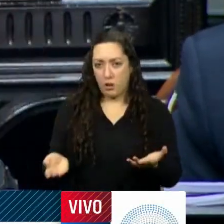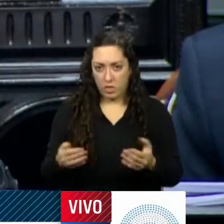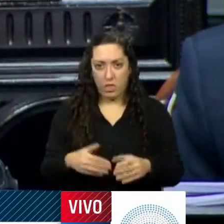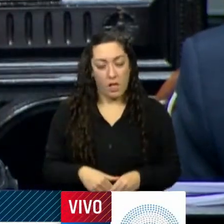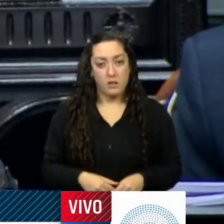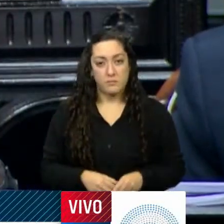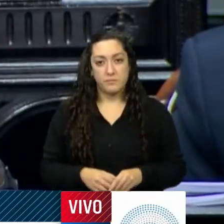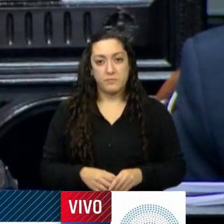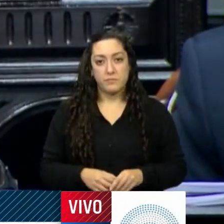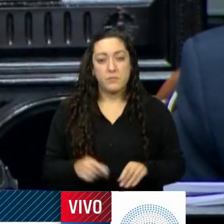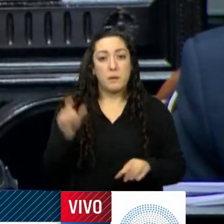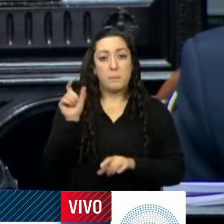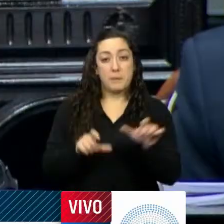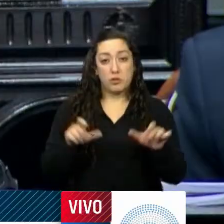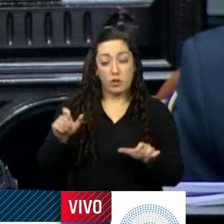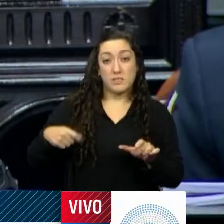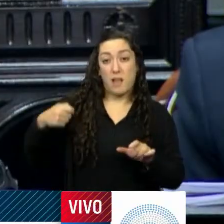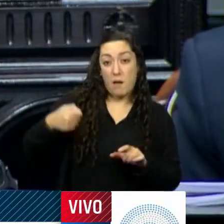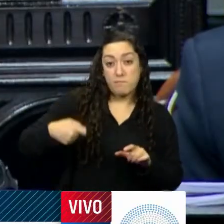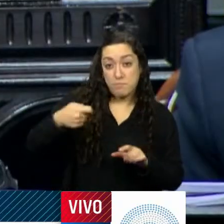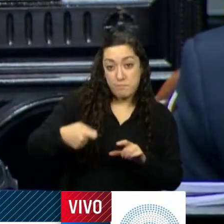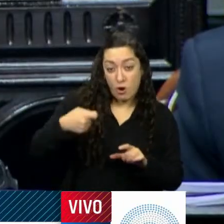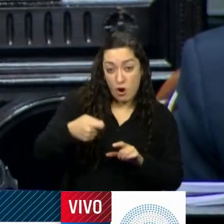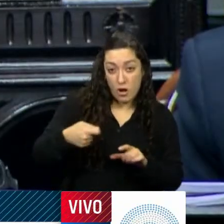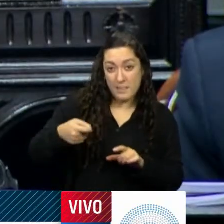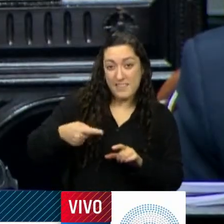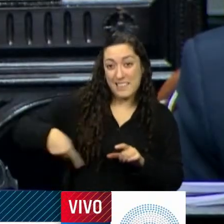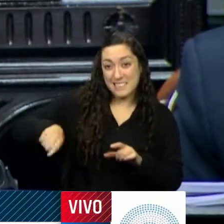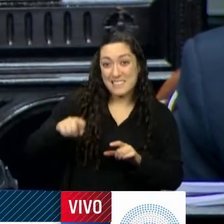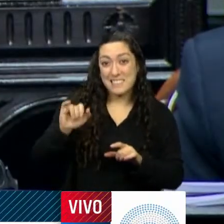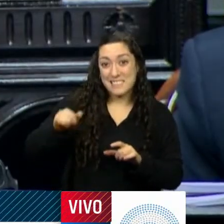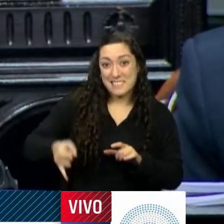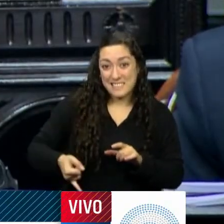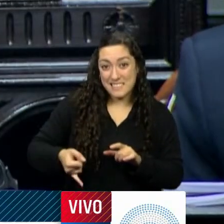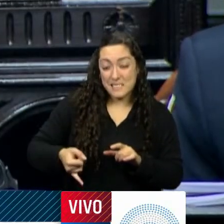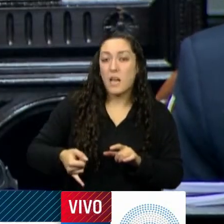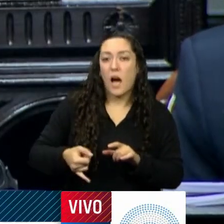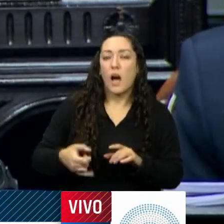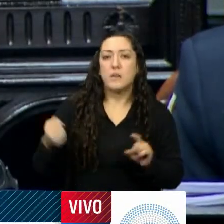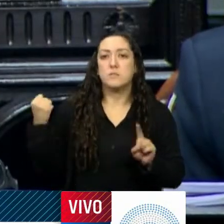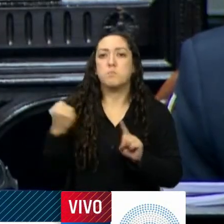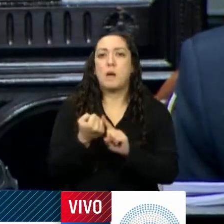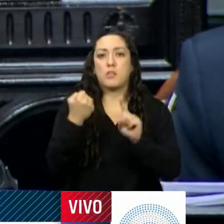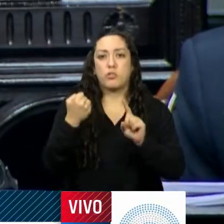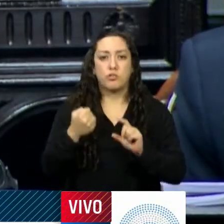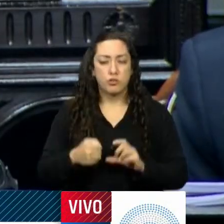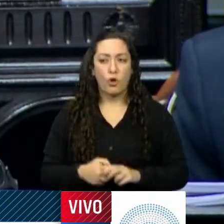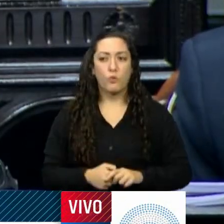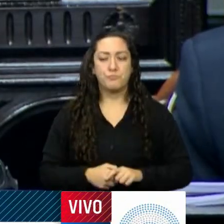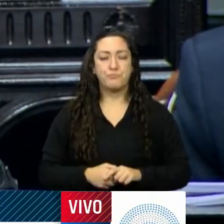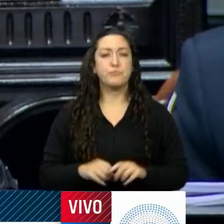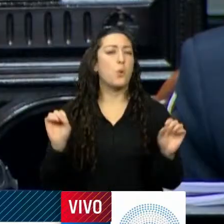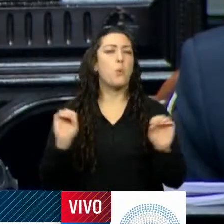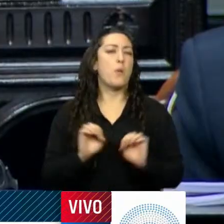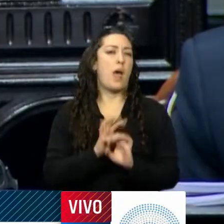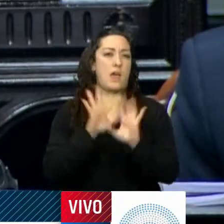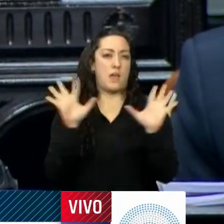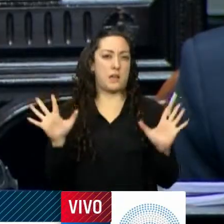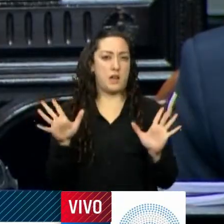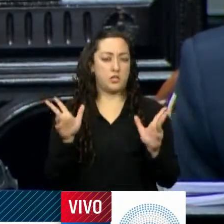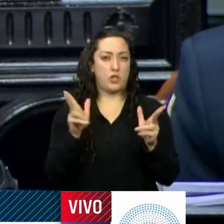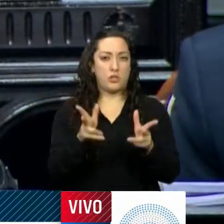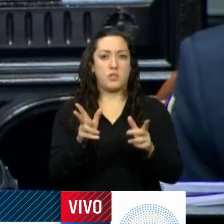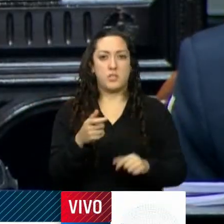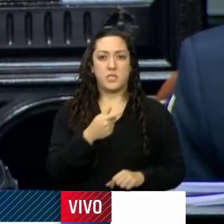los que sí habían hecho los aportes durante 30 años. Y acá quiero hacer un paréntesis. Muchas